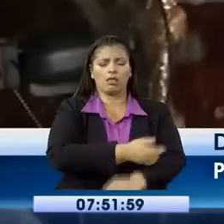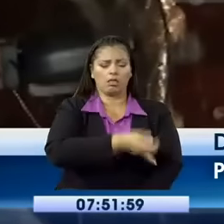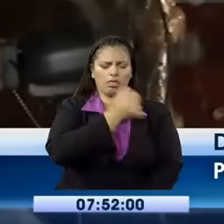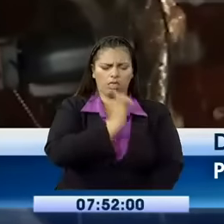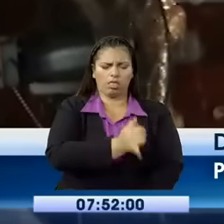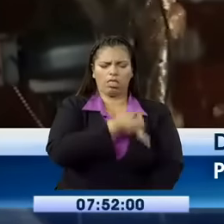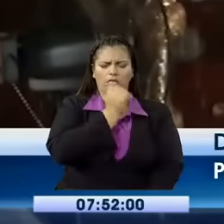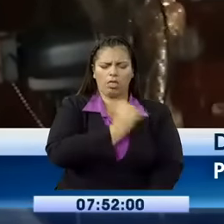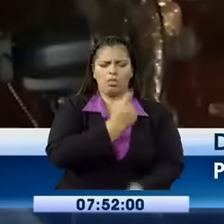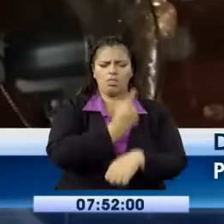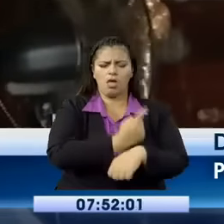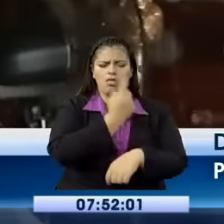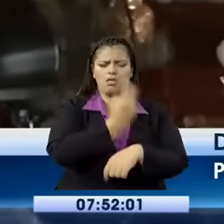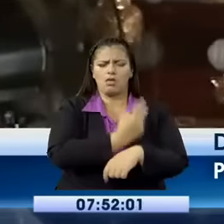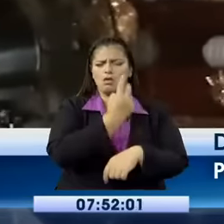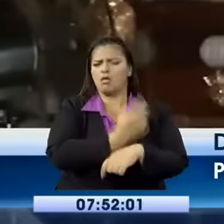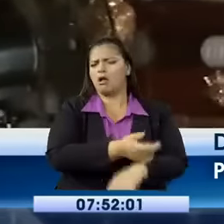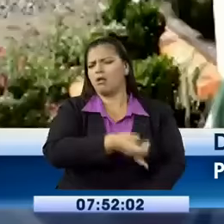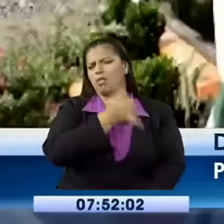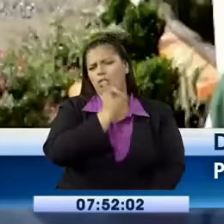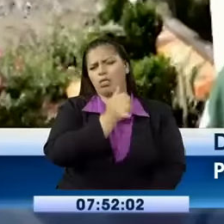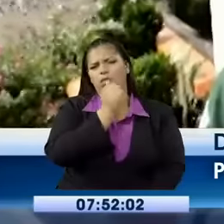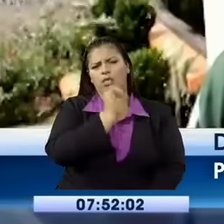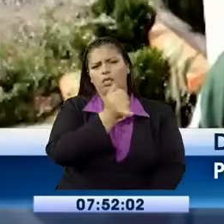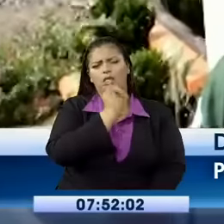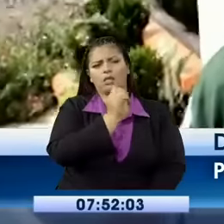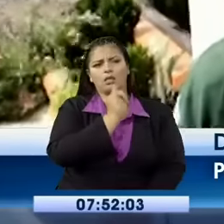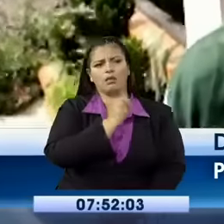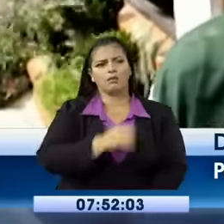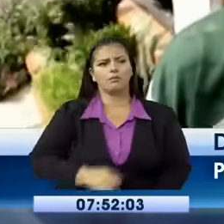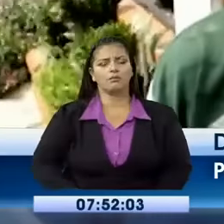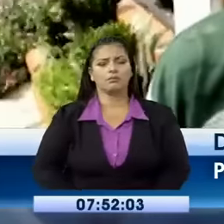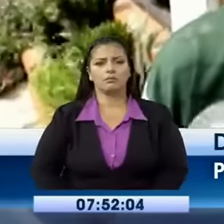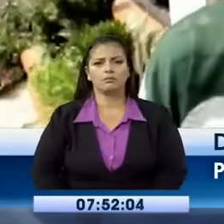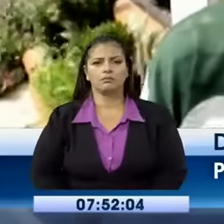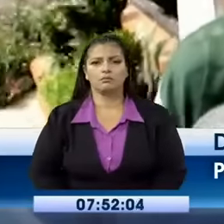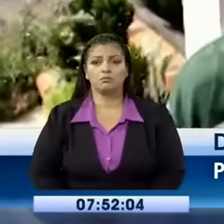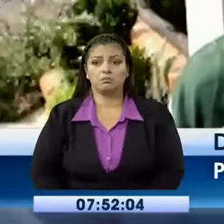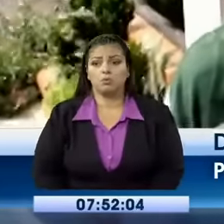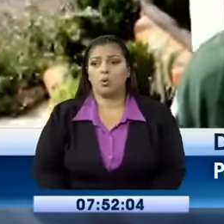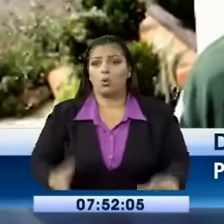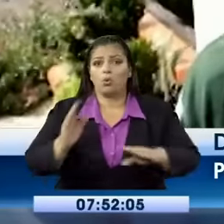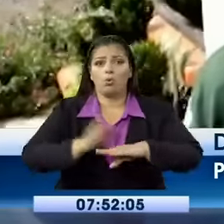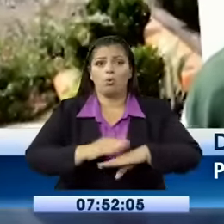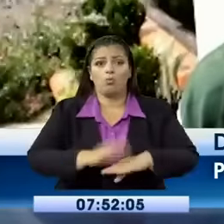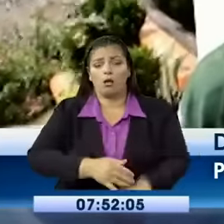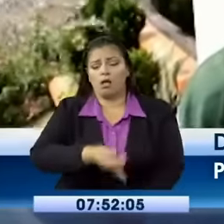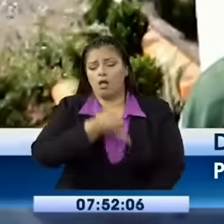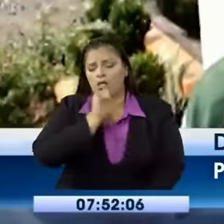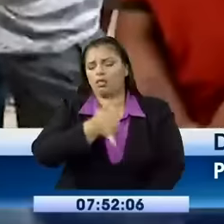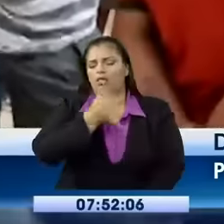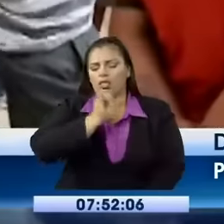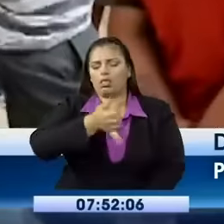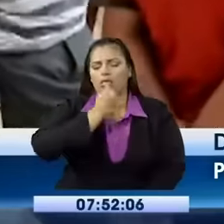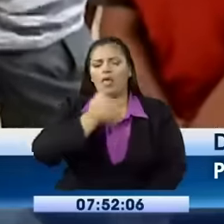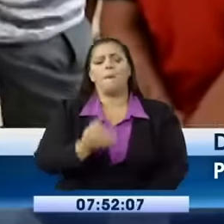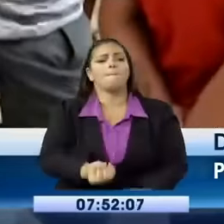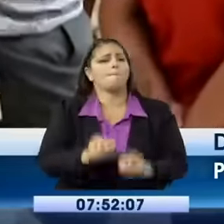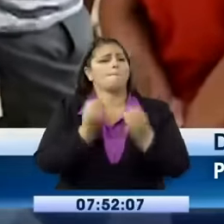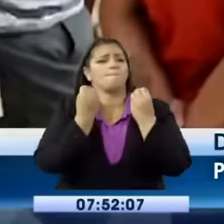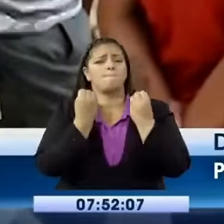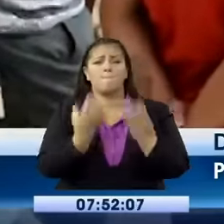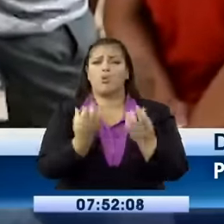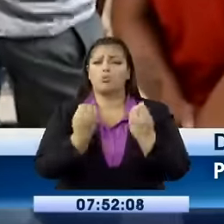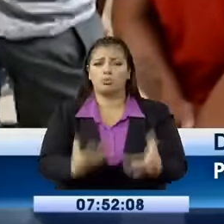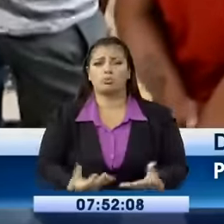habitantes del Recinto de limón en el cantón ventanas se supone que es por el alcohol exo de alcohol qu s yo sorprendente